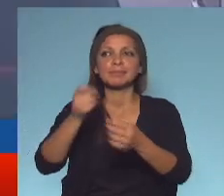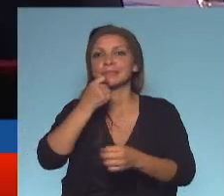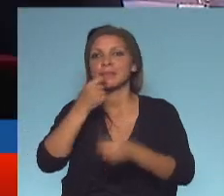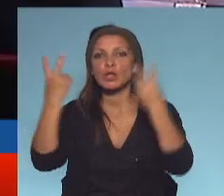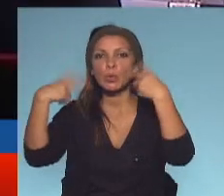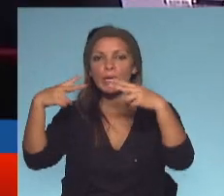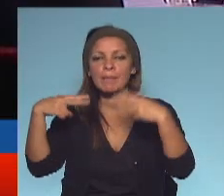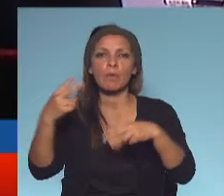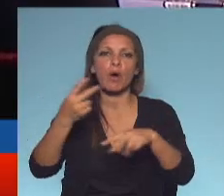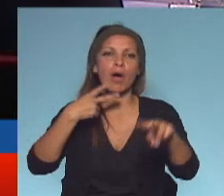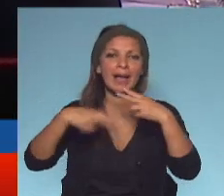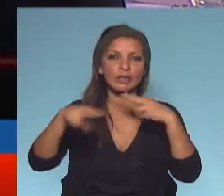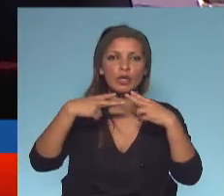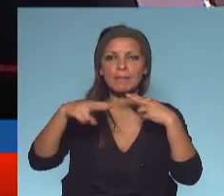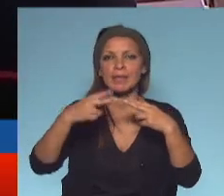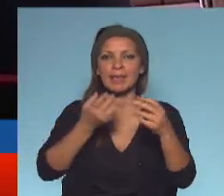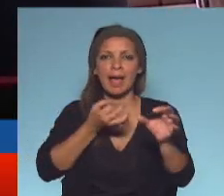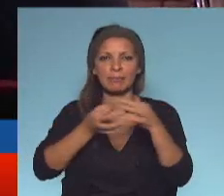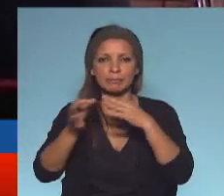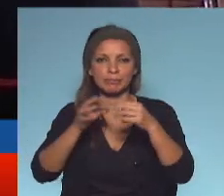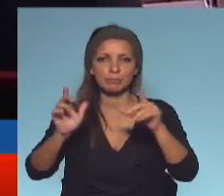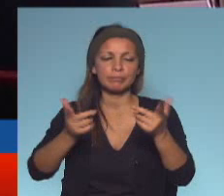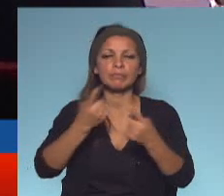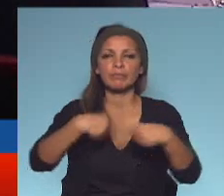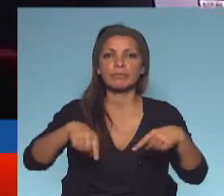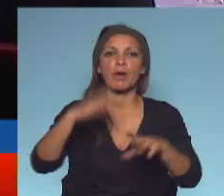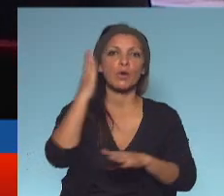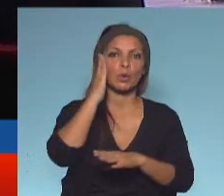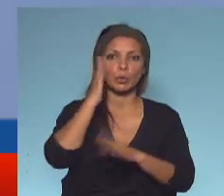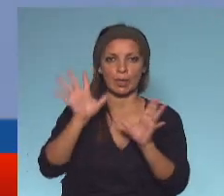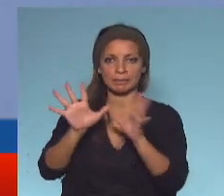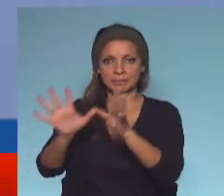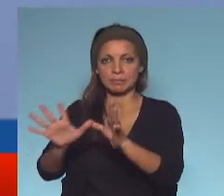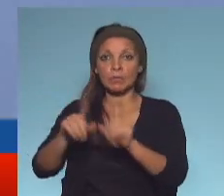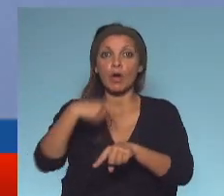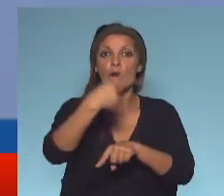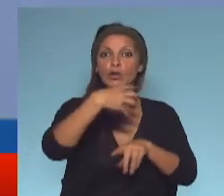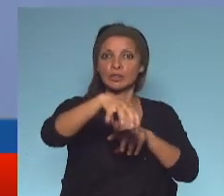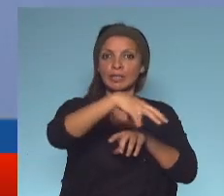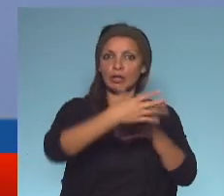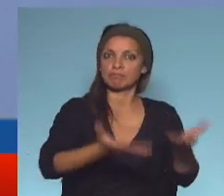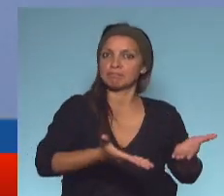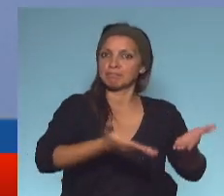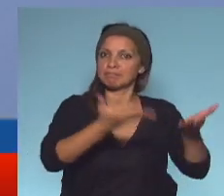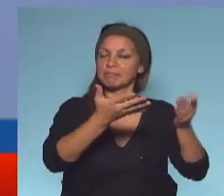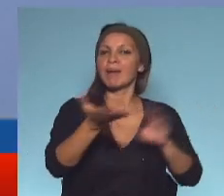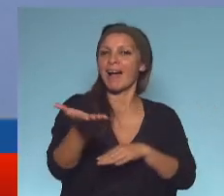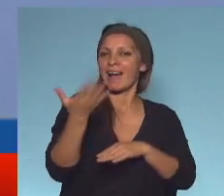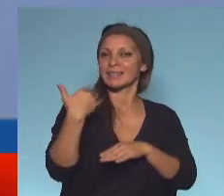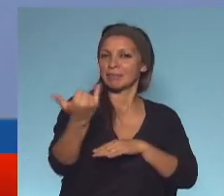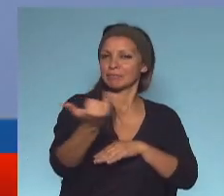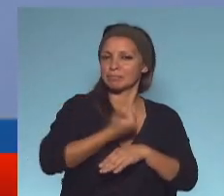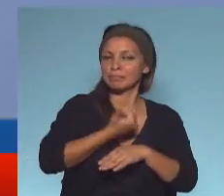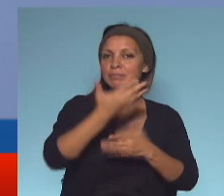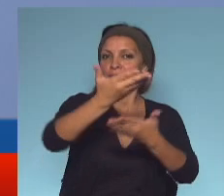turismo, de la gastronomía, de la actividad cultural, y otros sectores que se están recuperando. Ayer pudimos conocer los datos del INDEC,